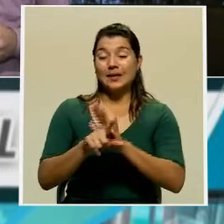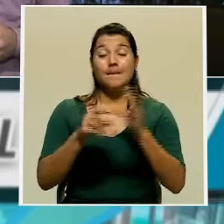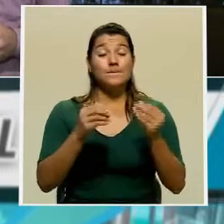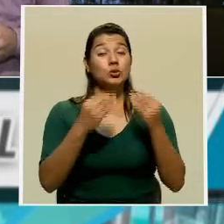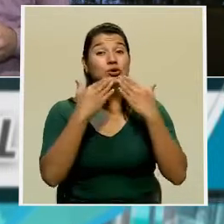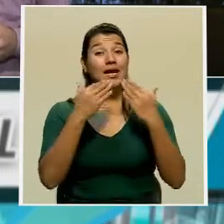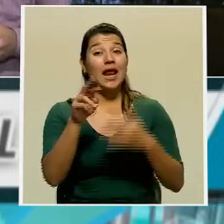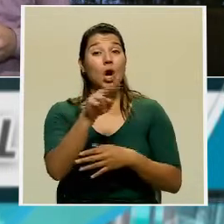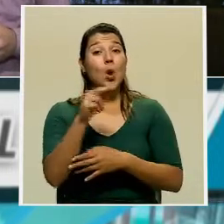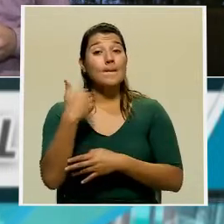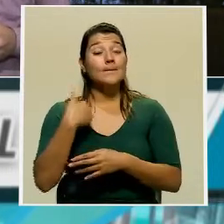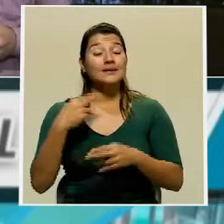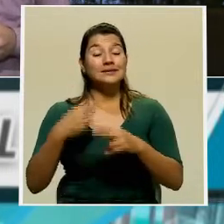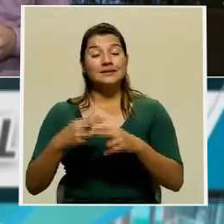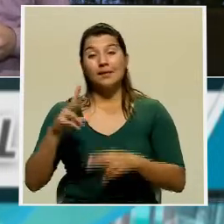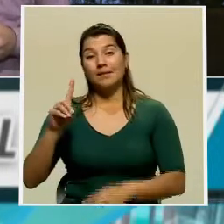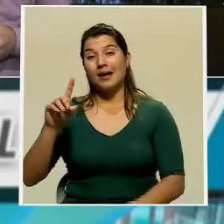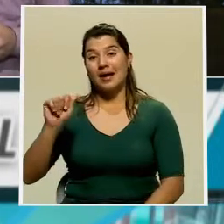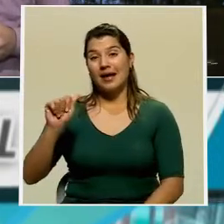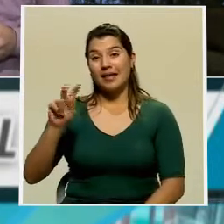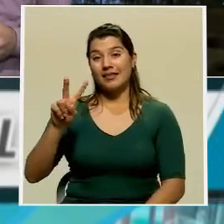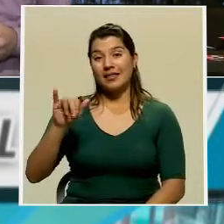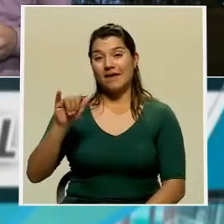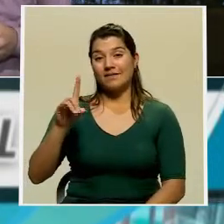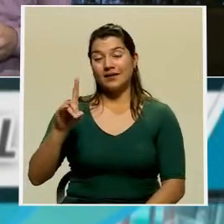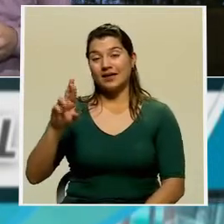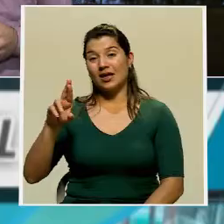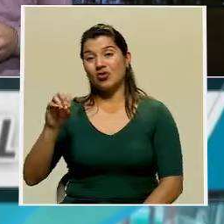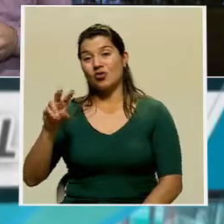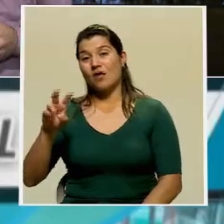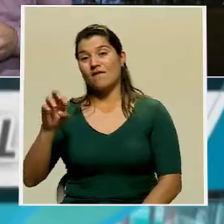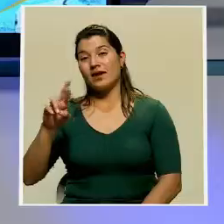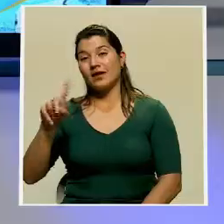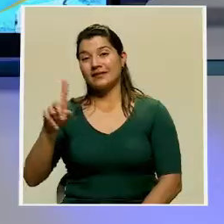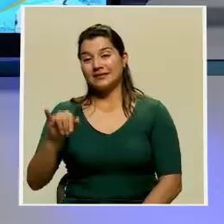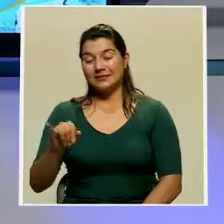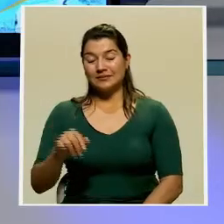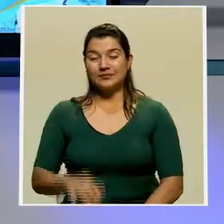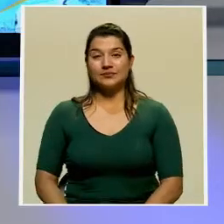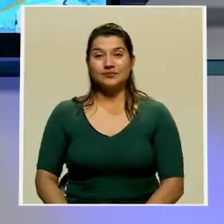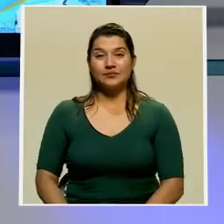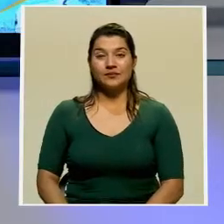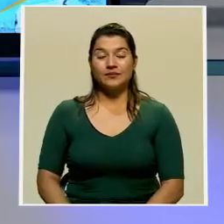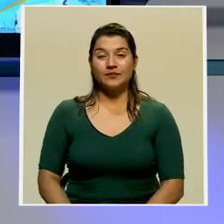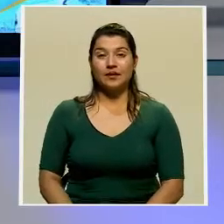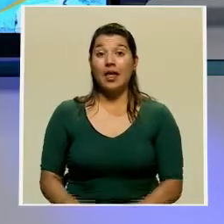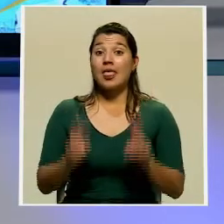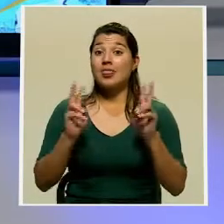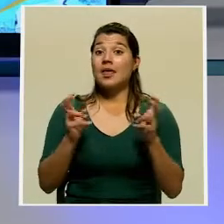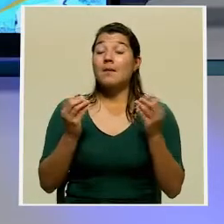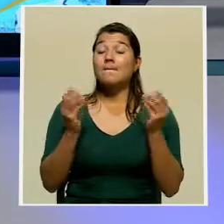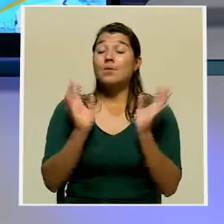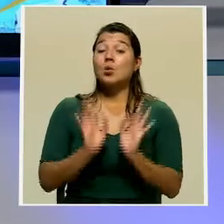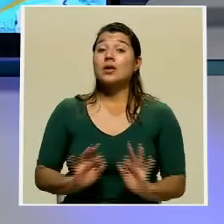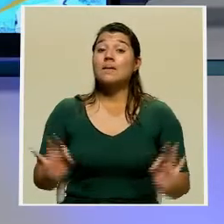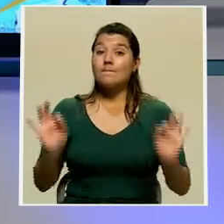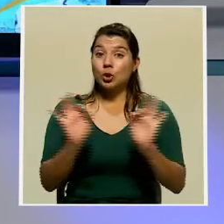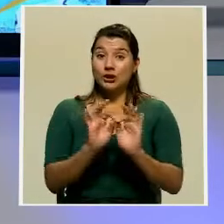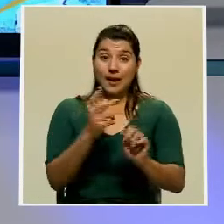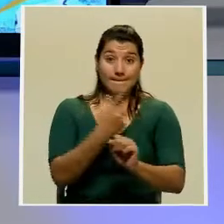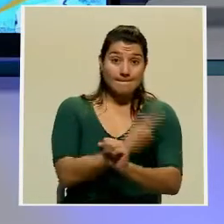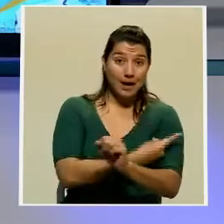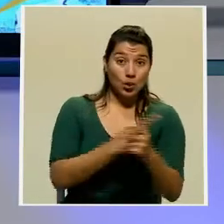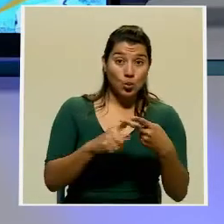gracias a nuestro compañero David Roversi allá en el Congreso. Los temas fundamentales, vacunas